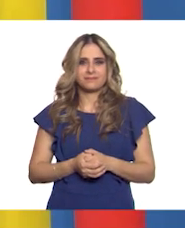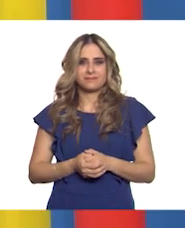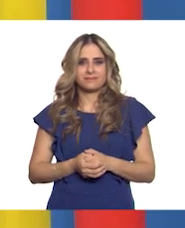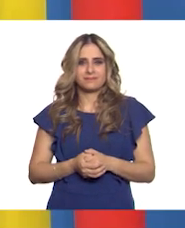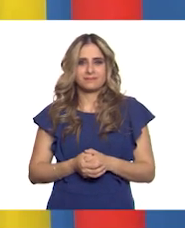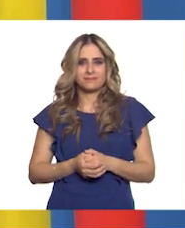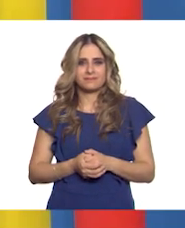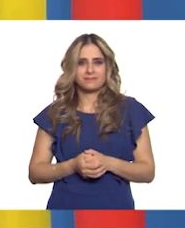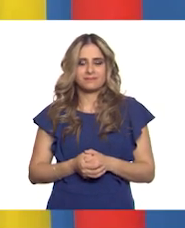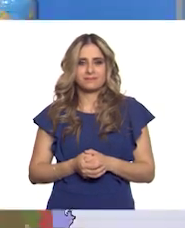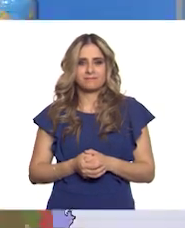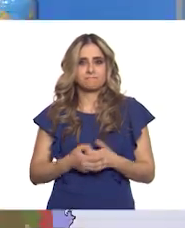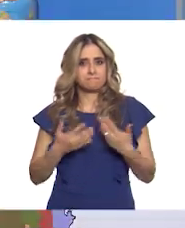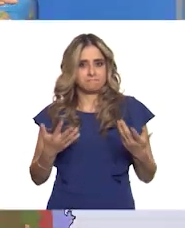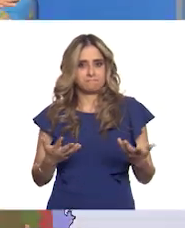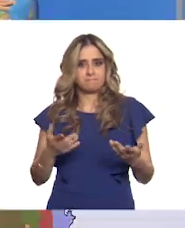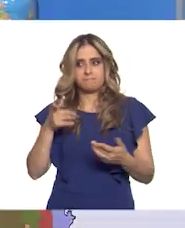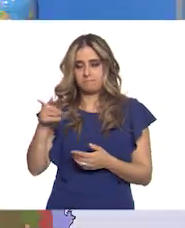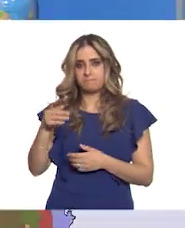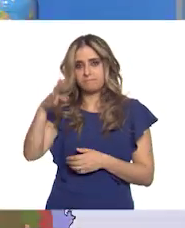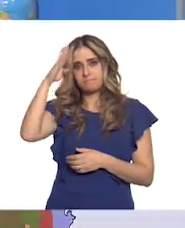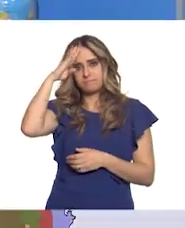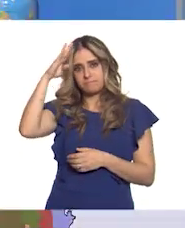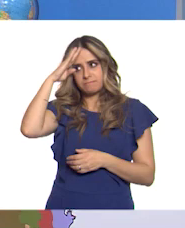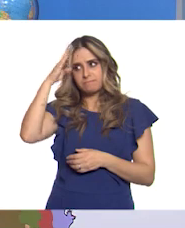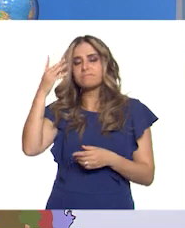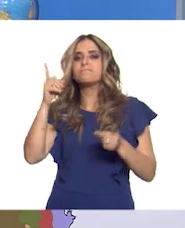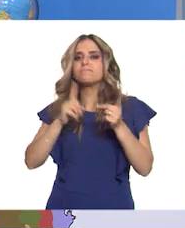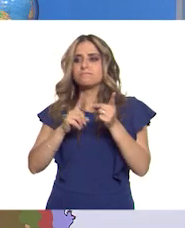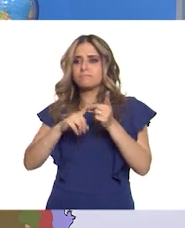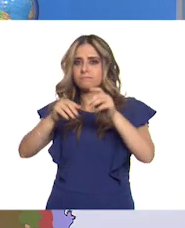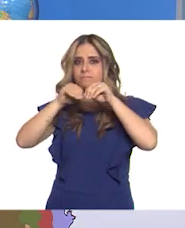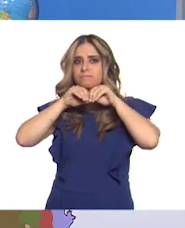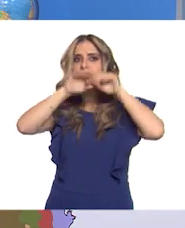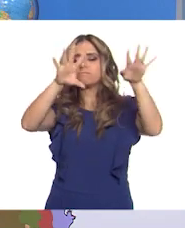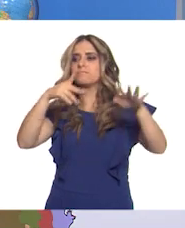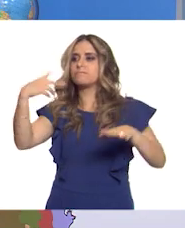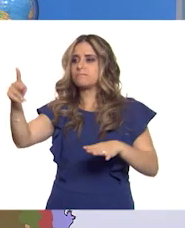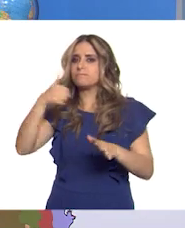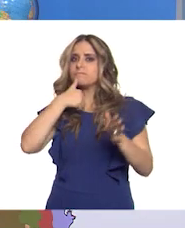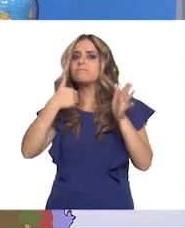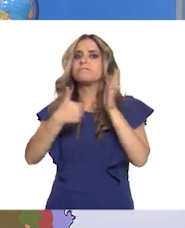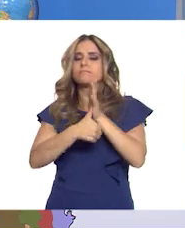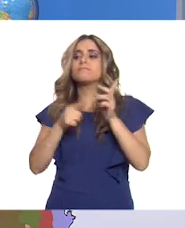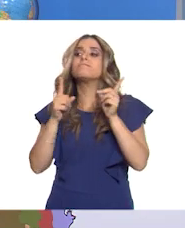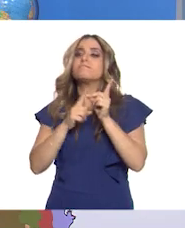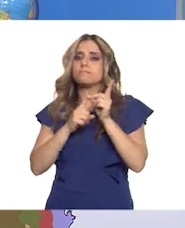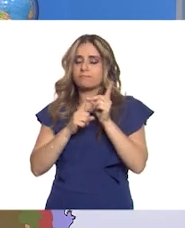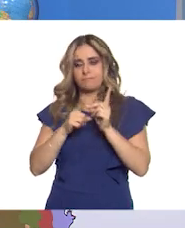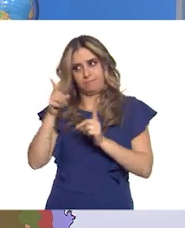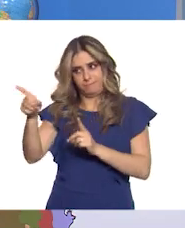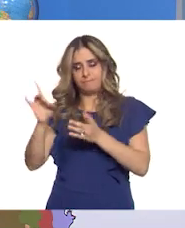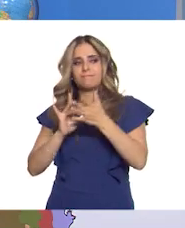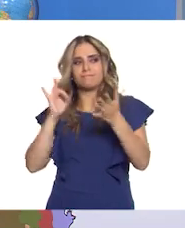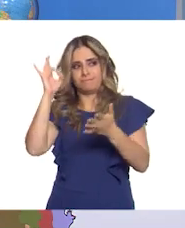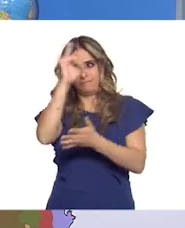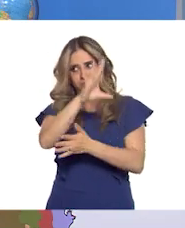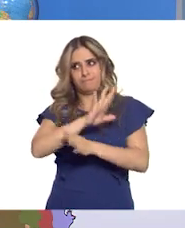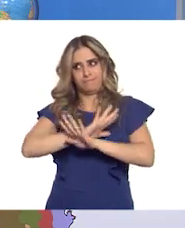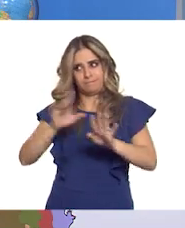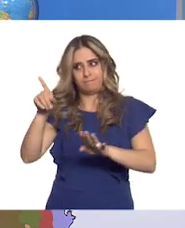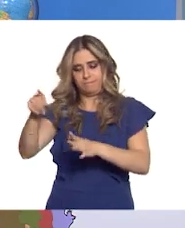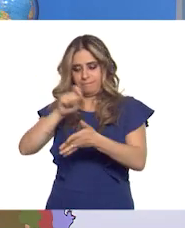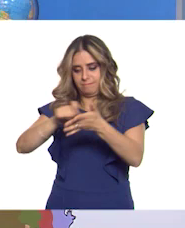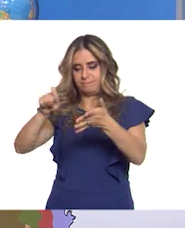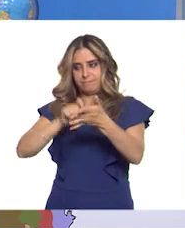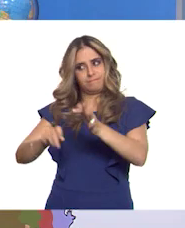pues, me parece muy bien que ya hayas pensado también dónde la vas a publicar tu carta. Así ya es. Nada más es enviarla. Todo quedó perfecto. Sí,